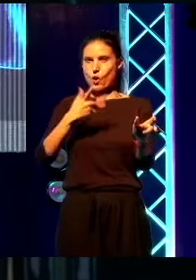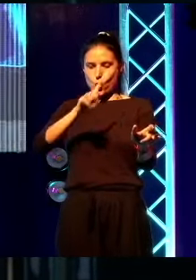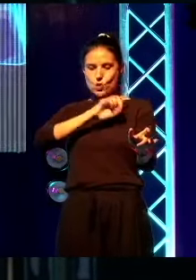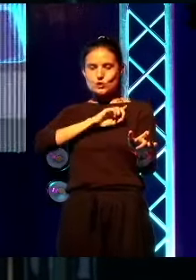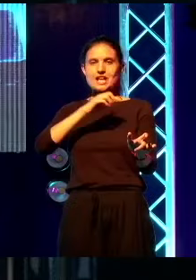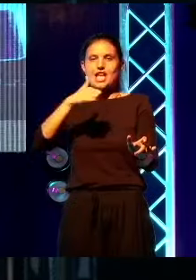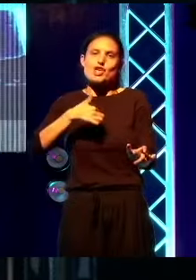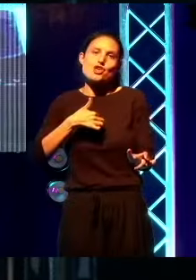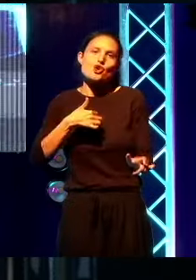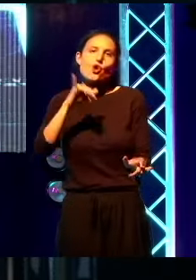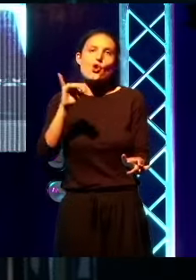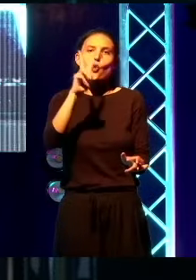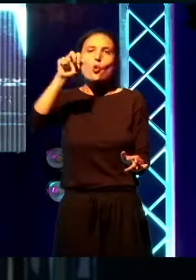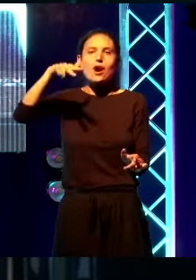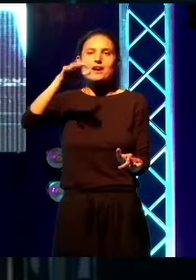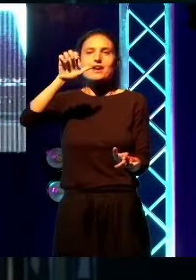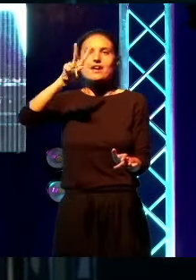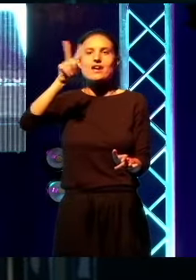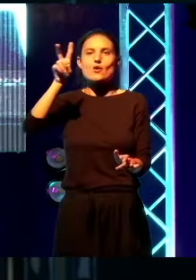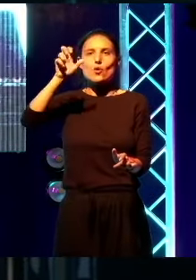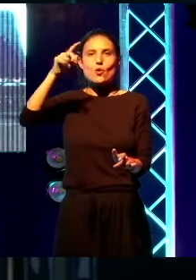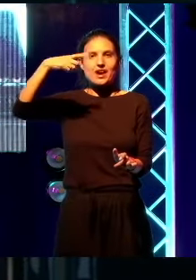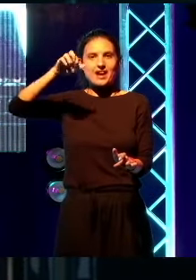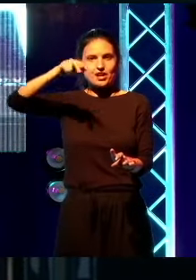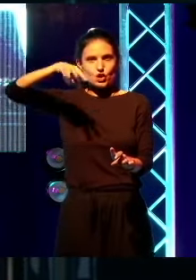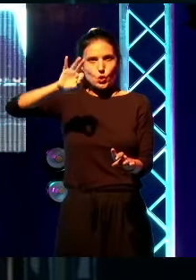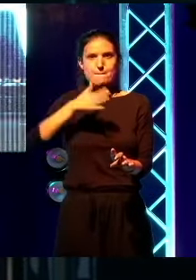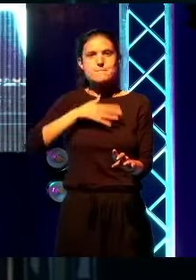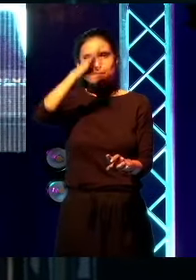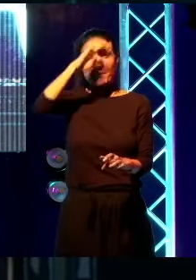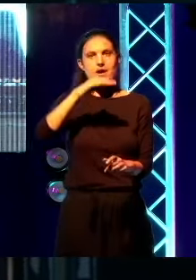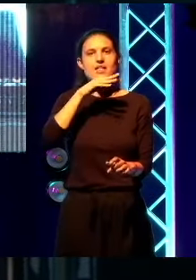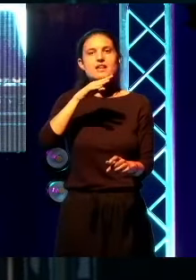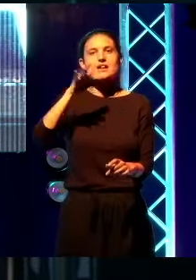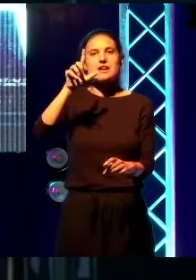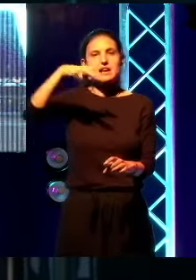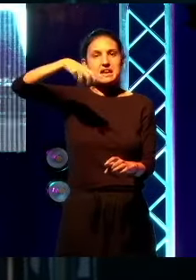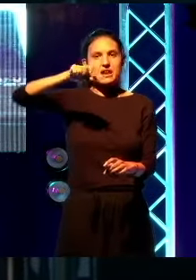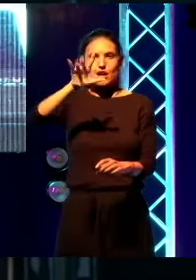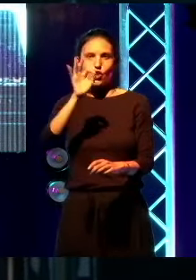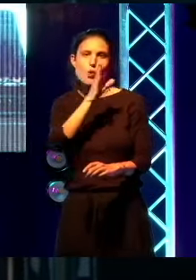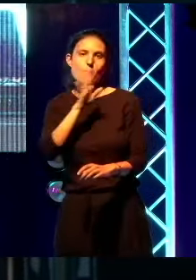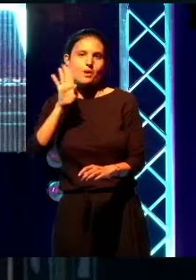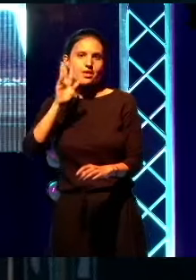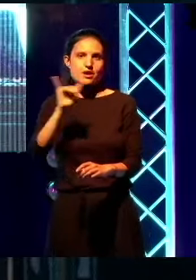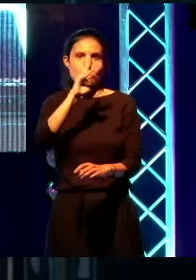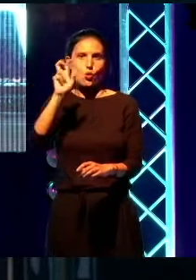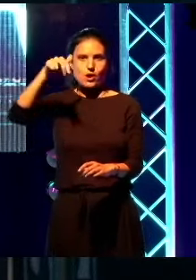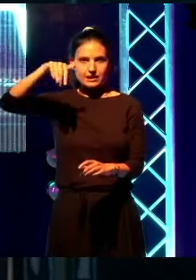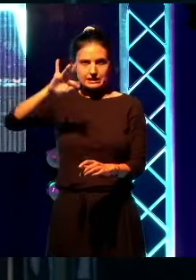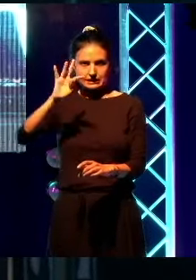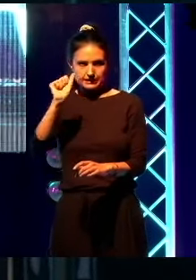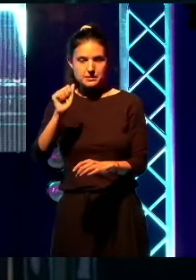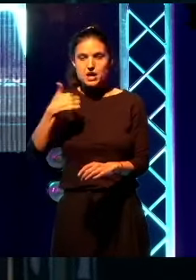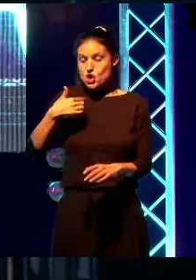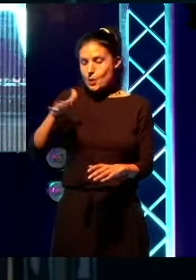soy Juan Eugenio, el hijo de Nelo y de Margarita. Una de las cosas que me enseñaron en casa desde pequeño fue a